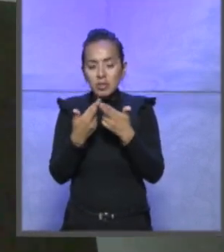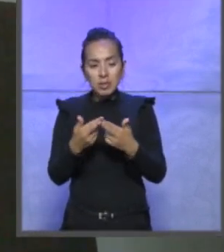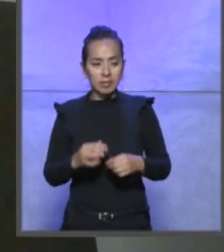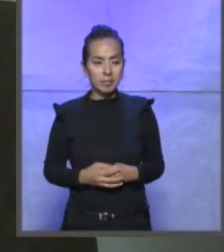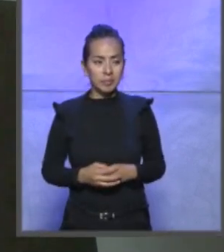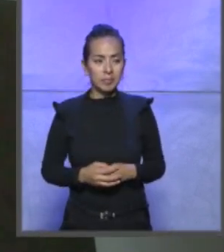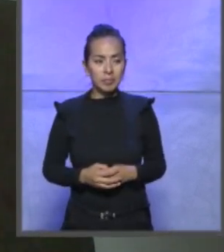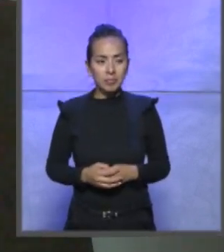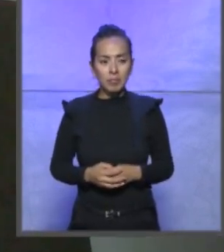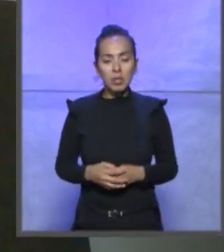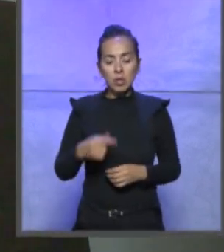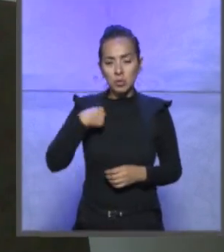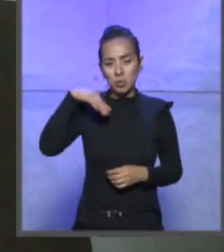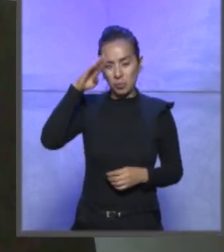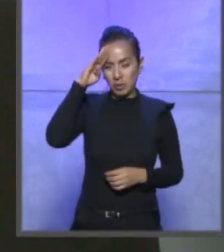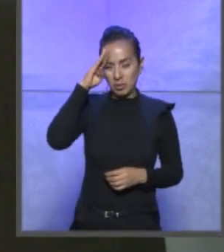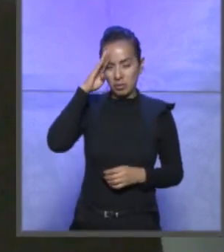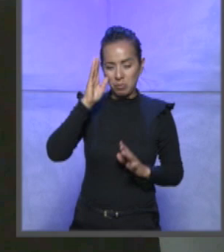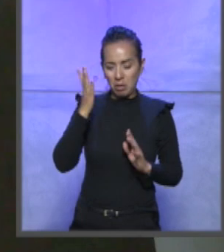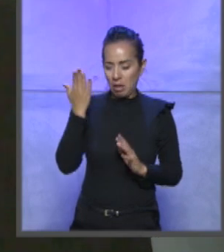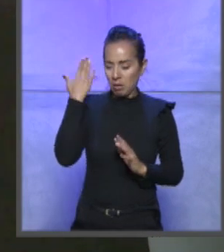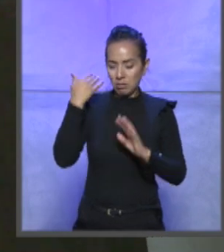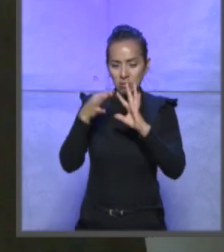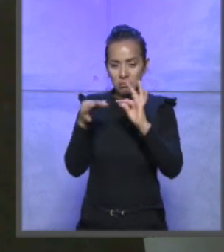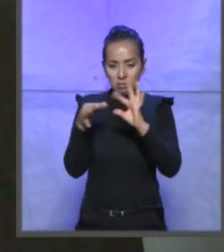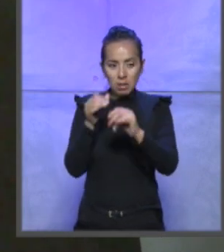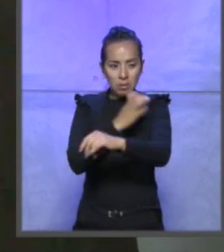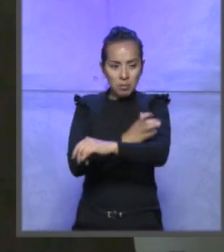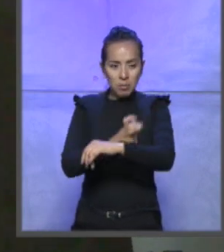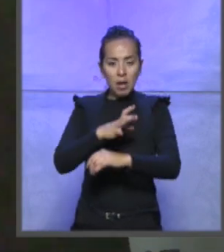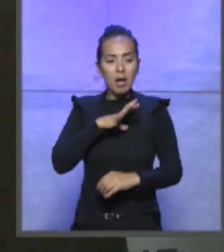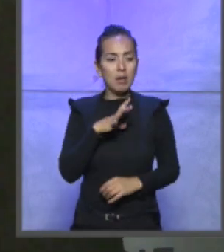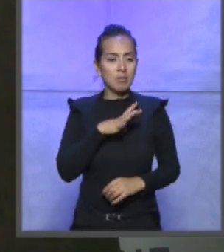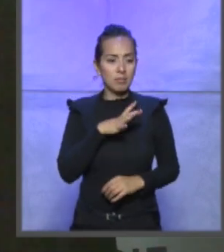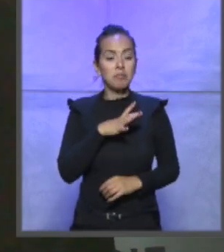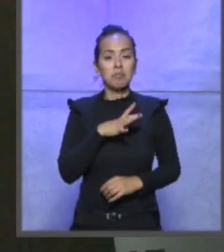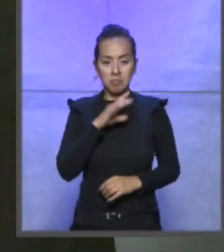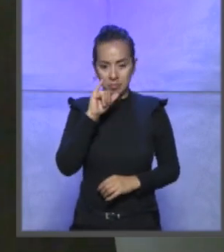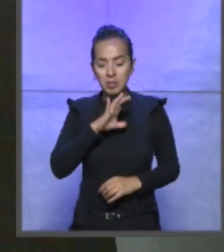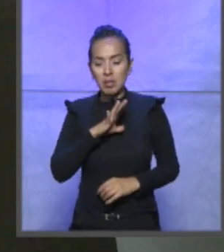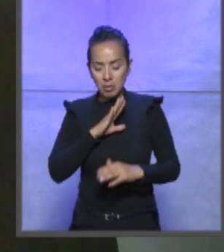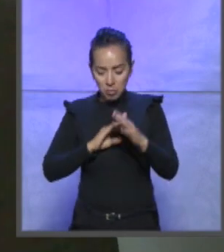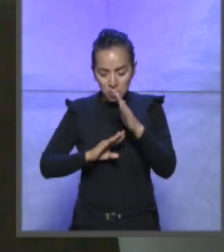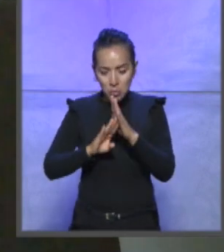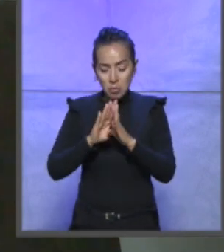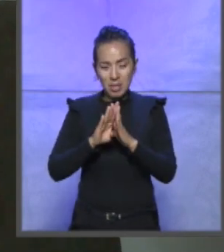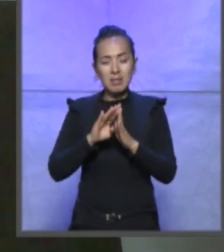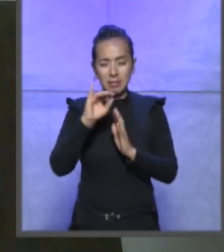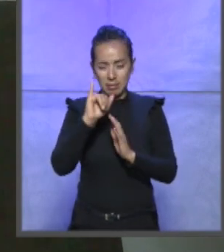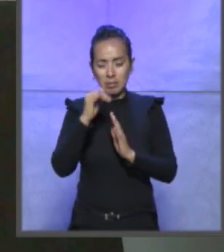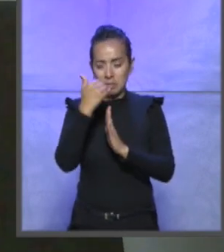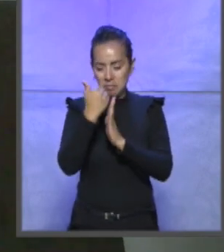Bueno, yo pienso que, como comentaban mis compañeros, hay un avance, hay una reducción